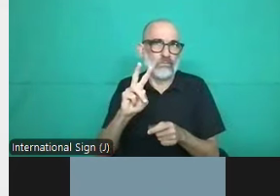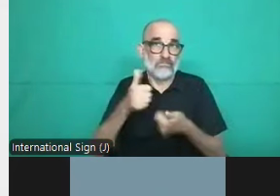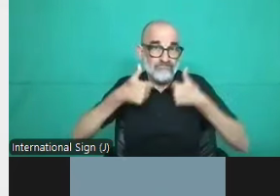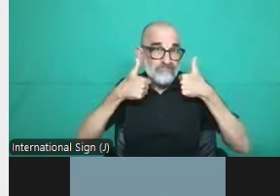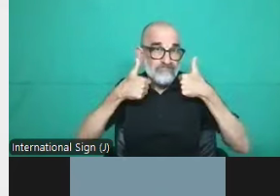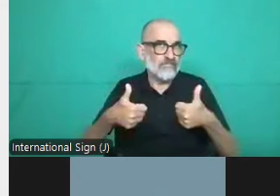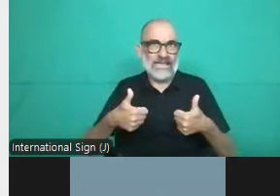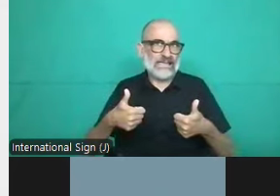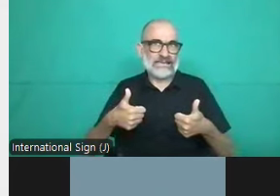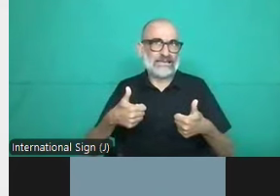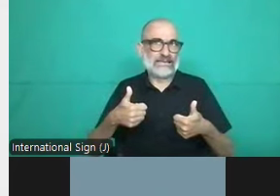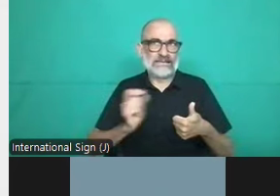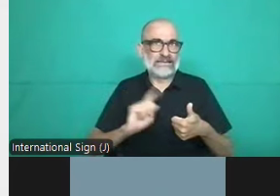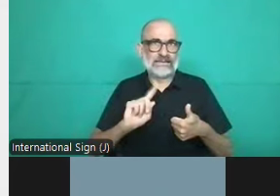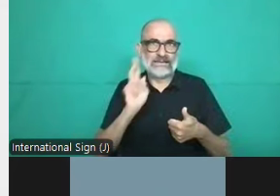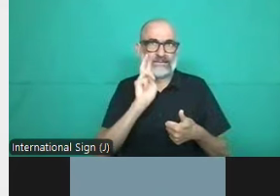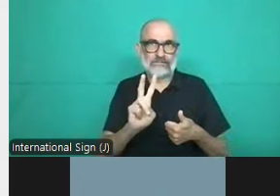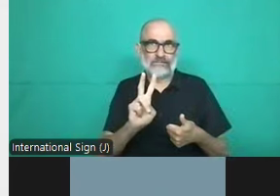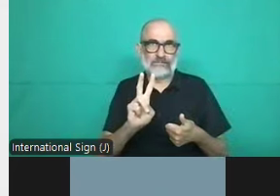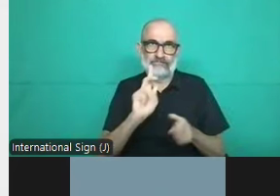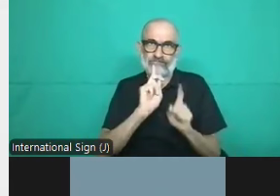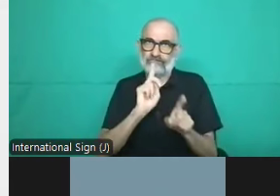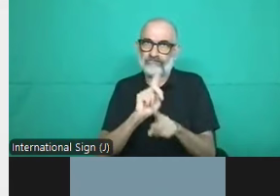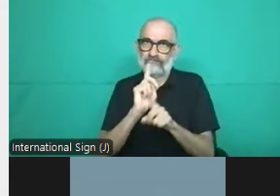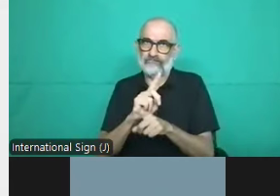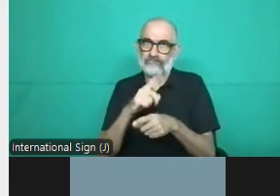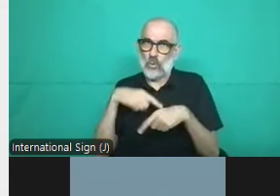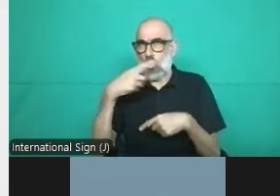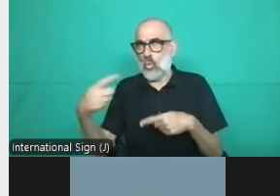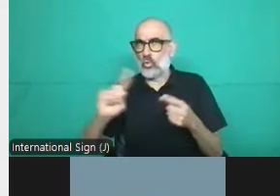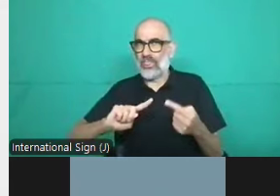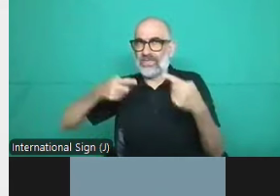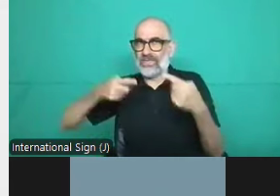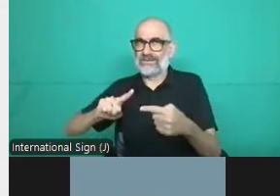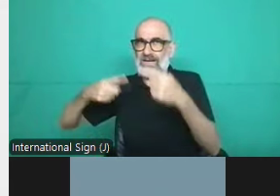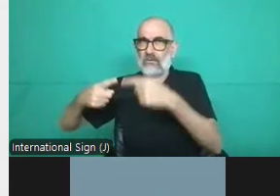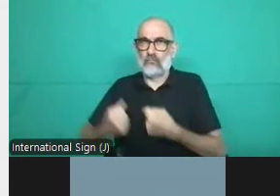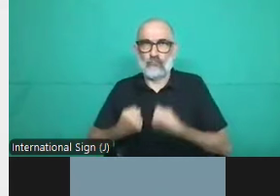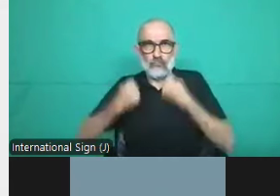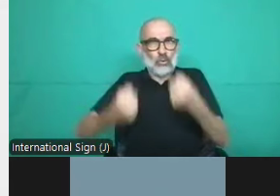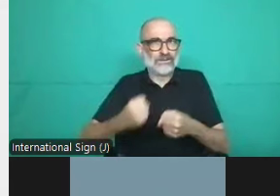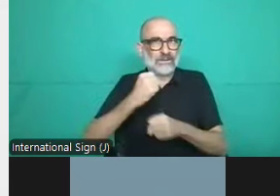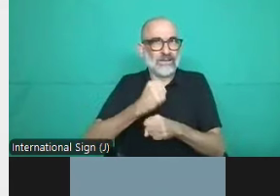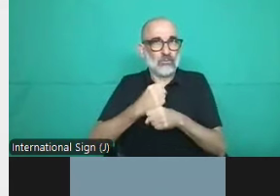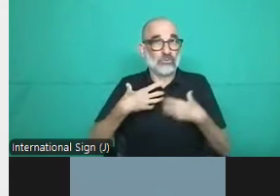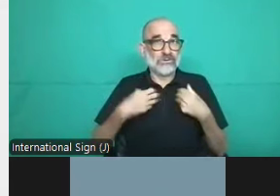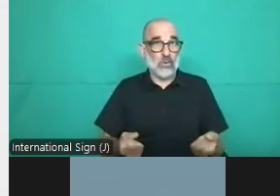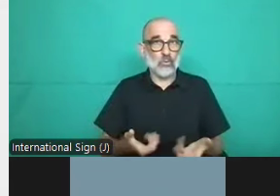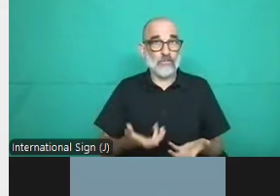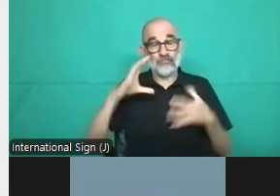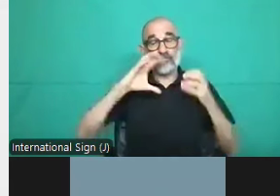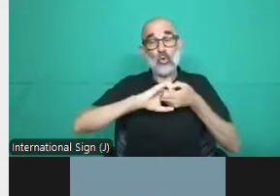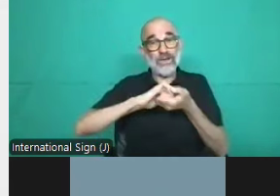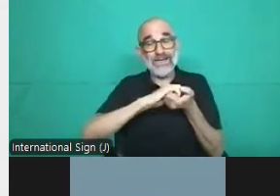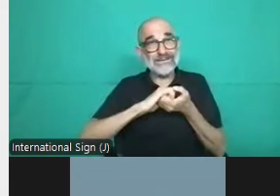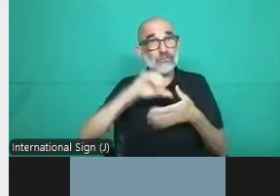de Panamericana de la trabalho Salud de y saúde, a los Estados Organização miembros Pan-Americana en de el año Saúde e anterior, os justo hace un año, Estados-membros, durante há el